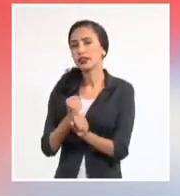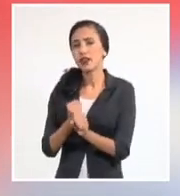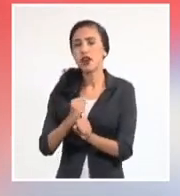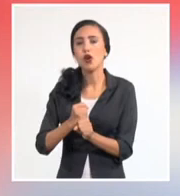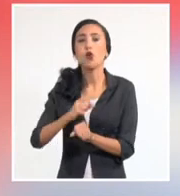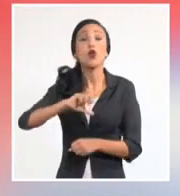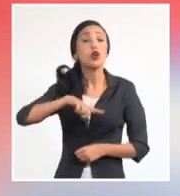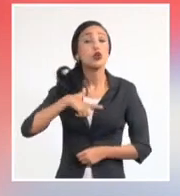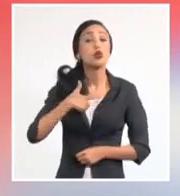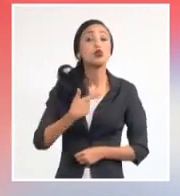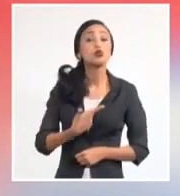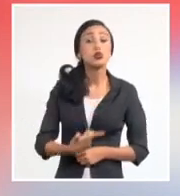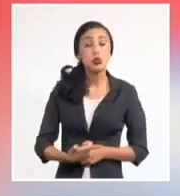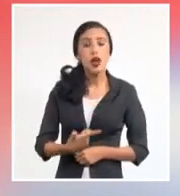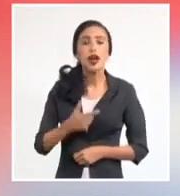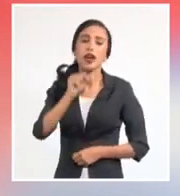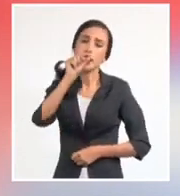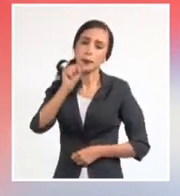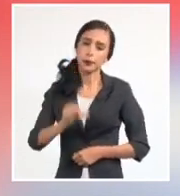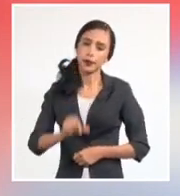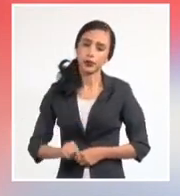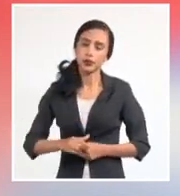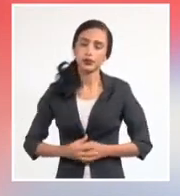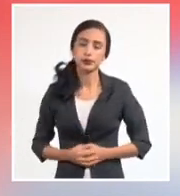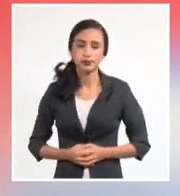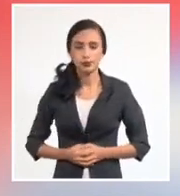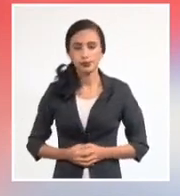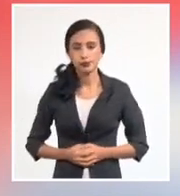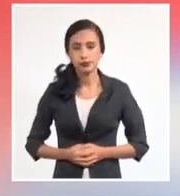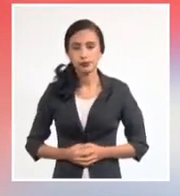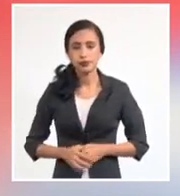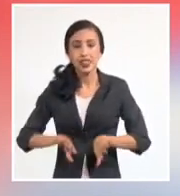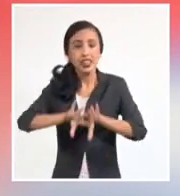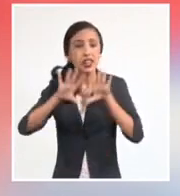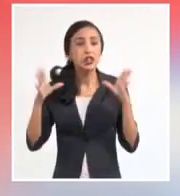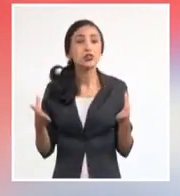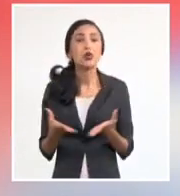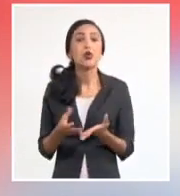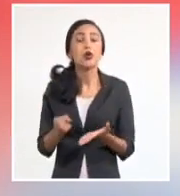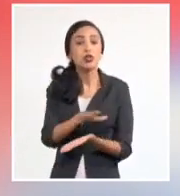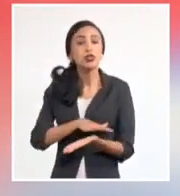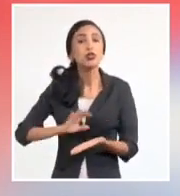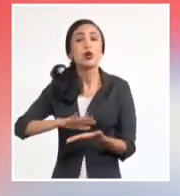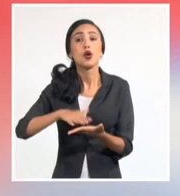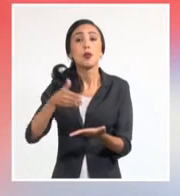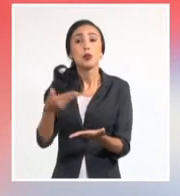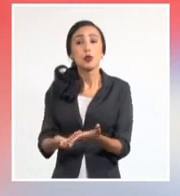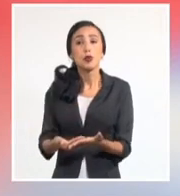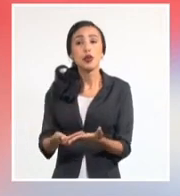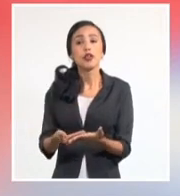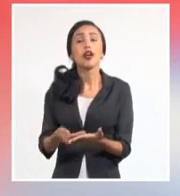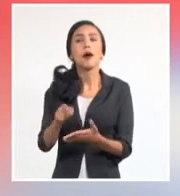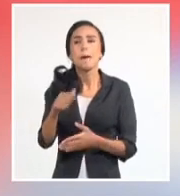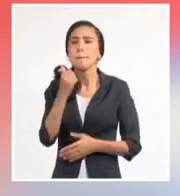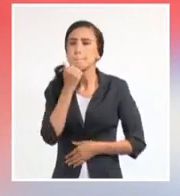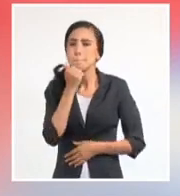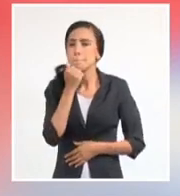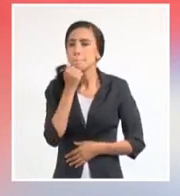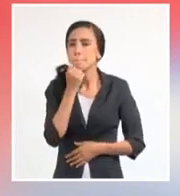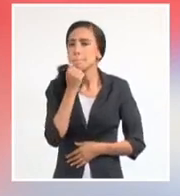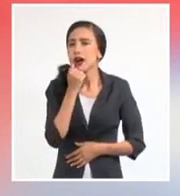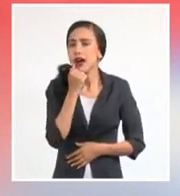cultura en las personas a escala de toda la sociedad y se propongan ser o estar más cercanos a